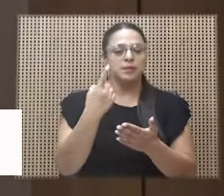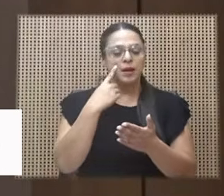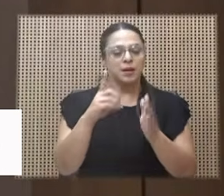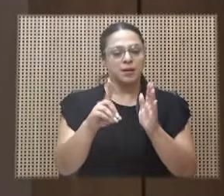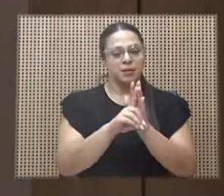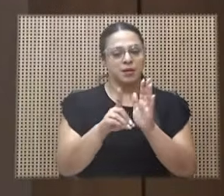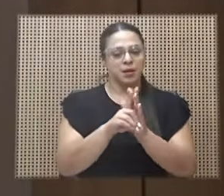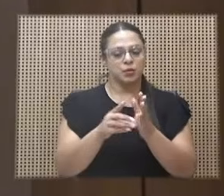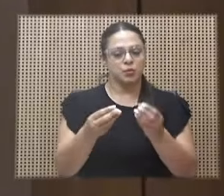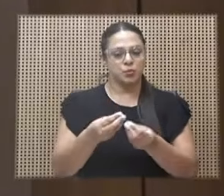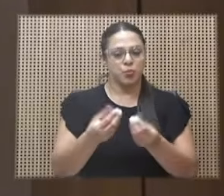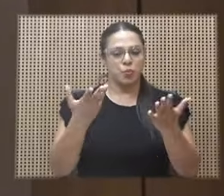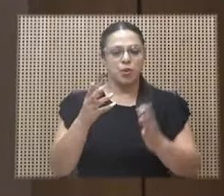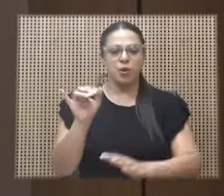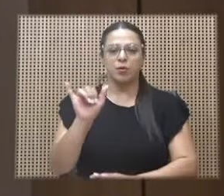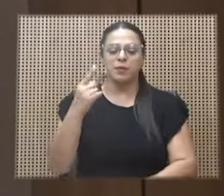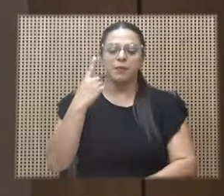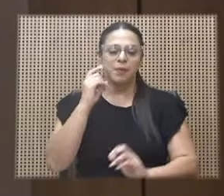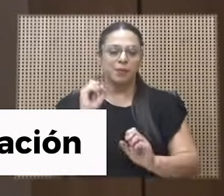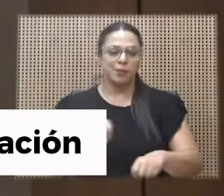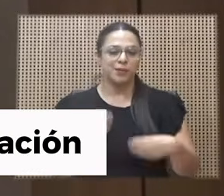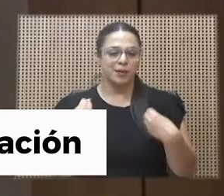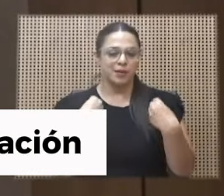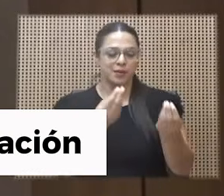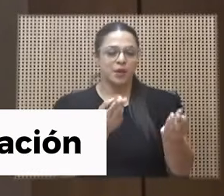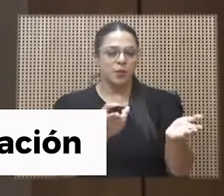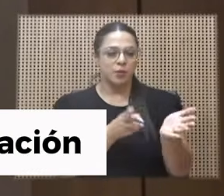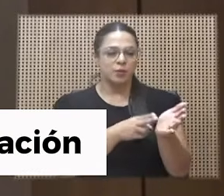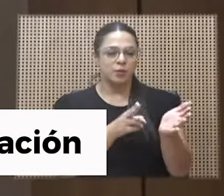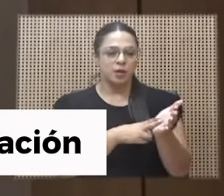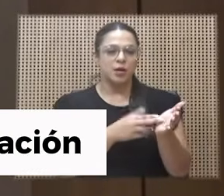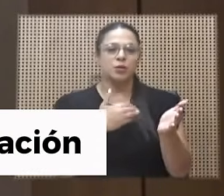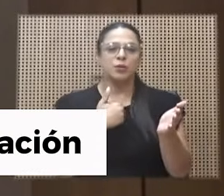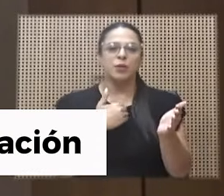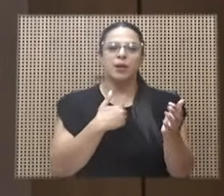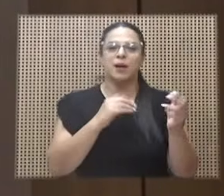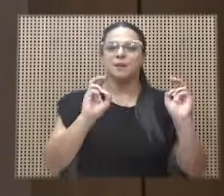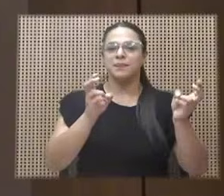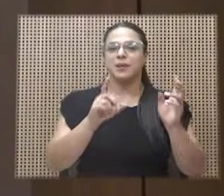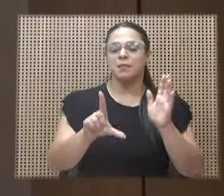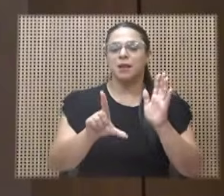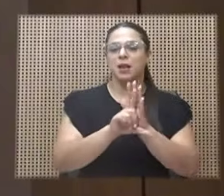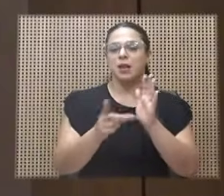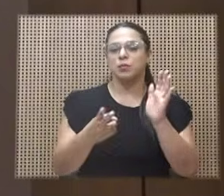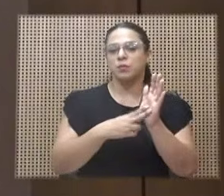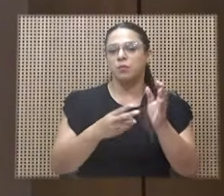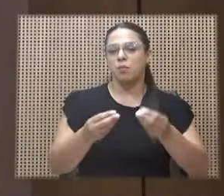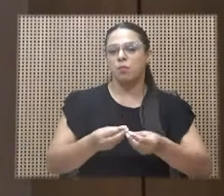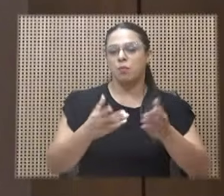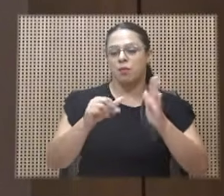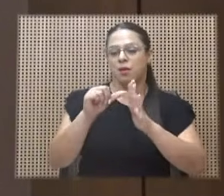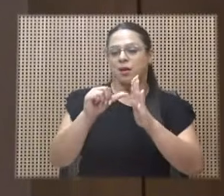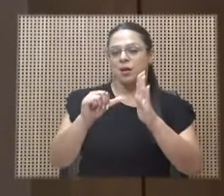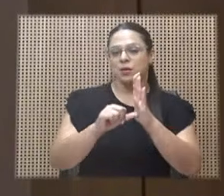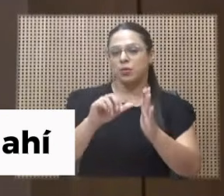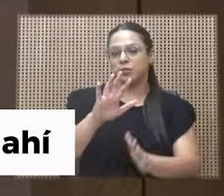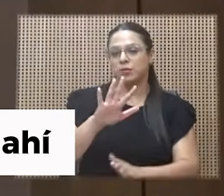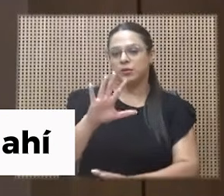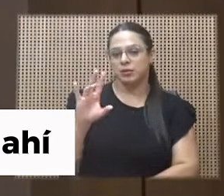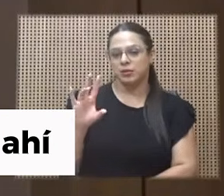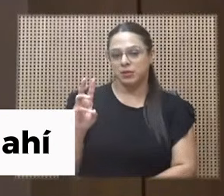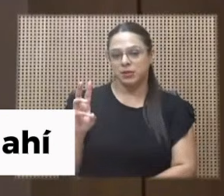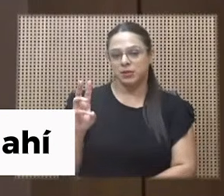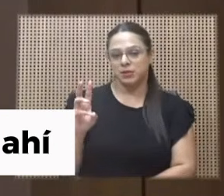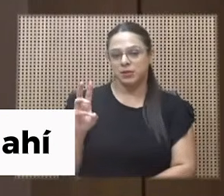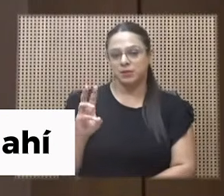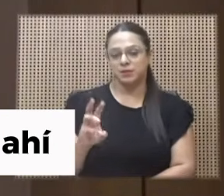el contrato resultan aplicables las disposiciones de la Ley de Contratación Pública en el artículo 56. Por lo